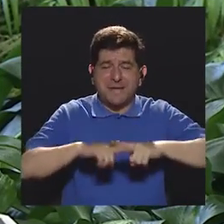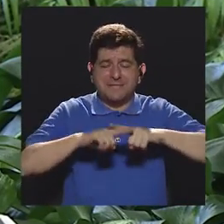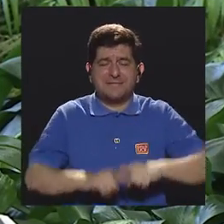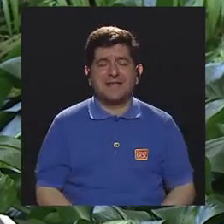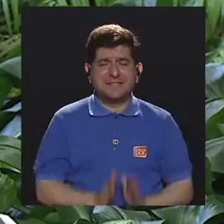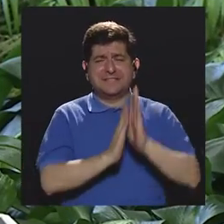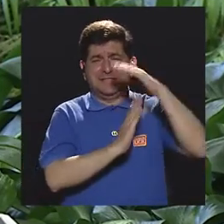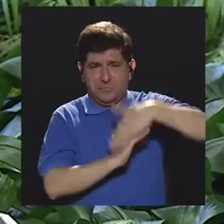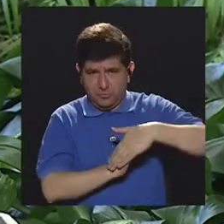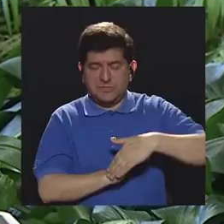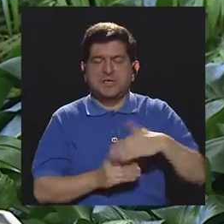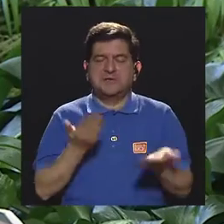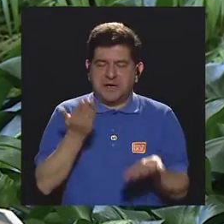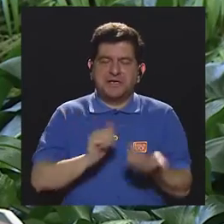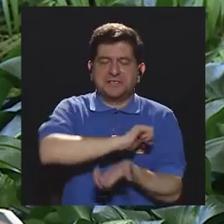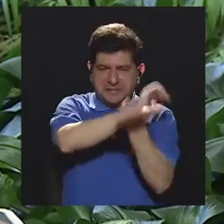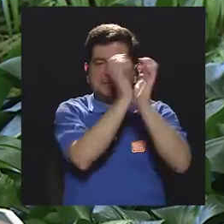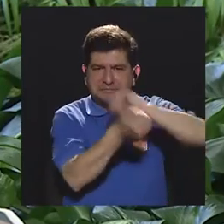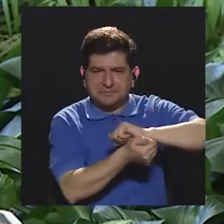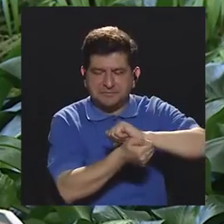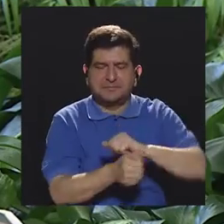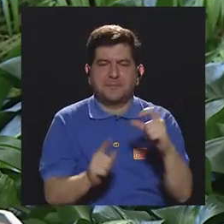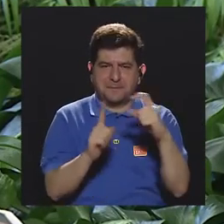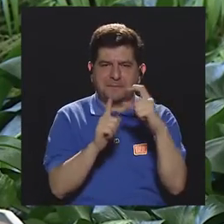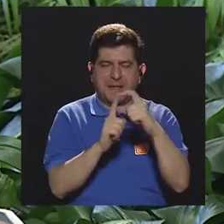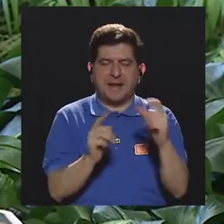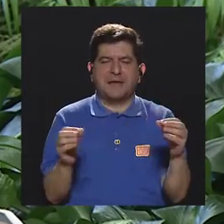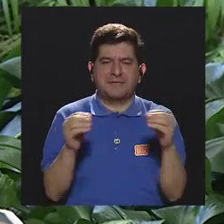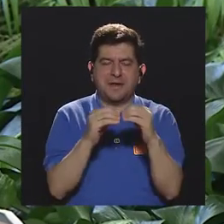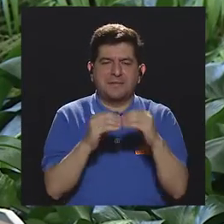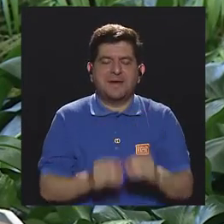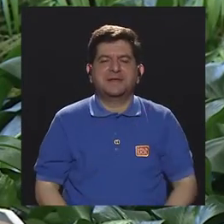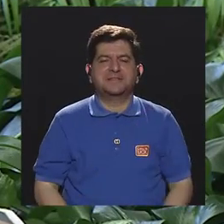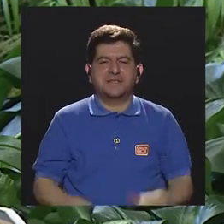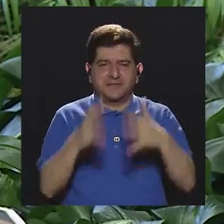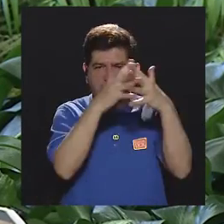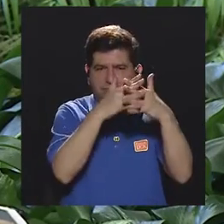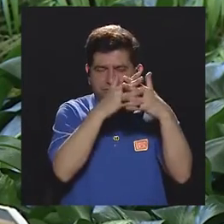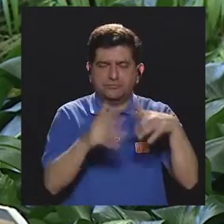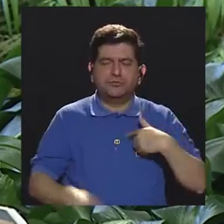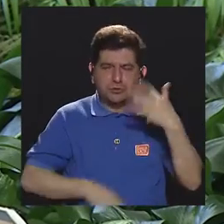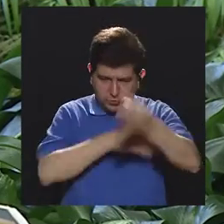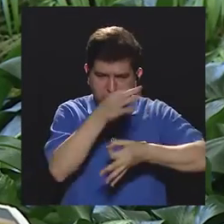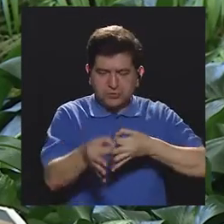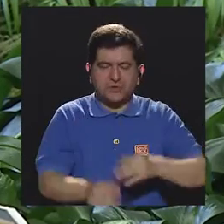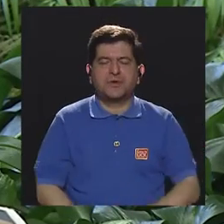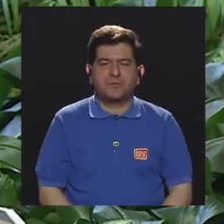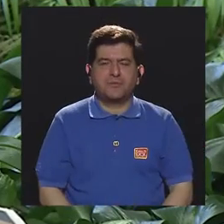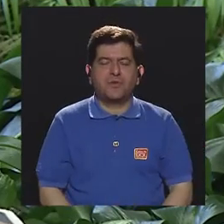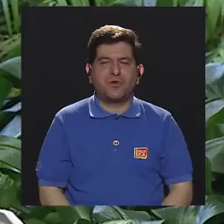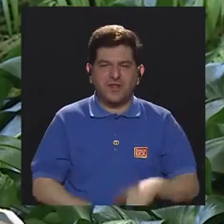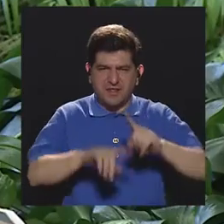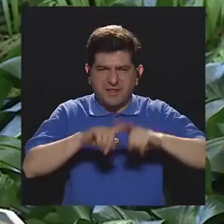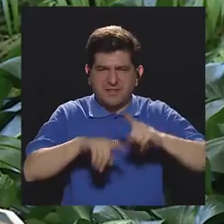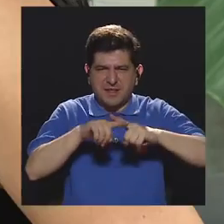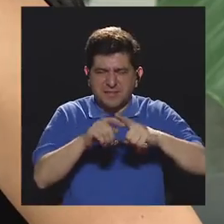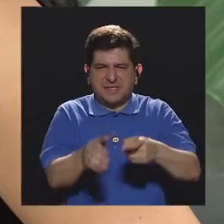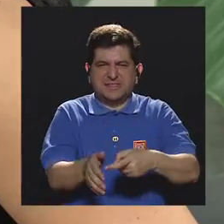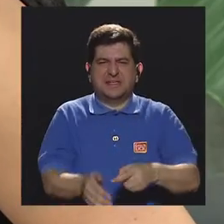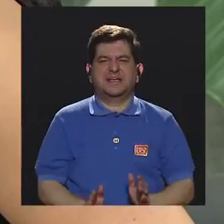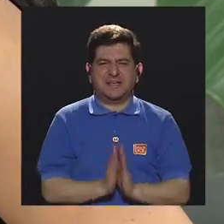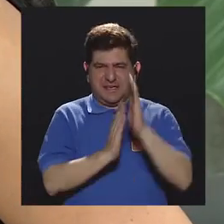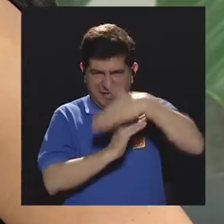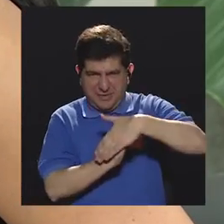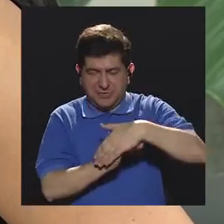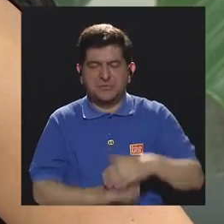la que puede sustituir, es un término americano. Sí, yo lo sustituiría por dependencia excesiva.